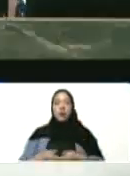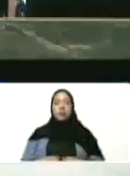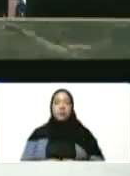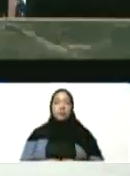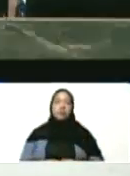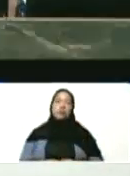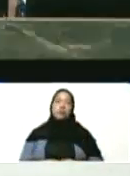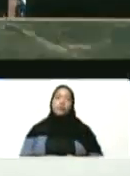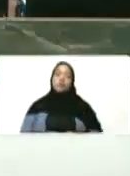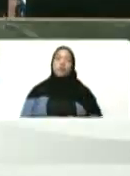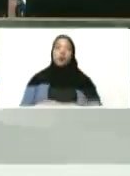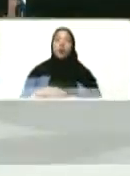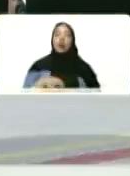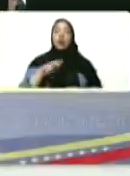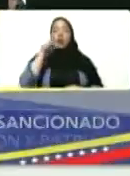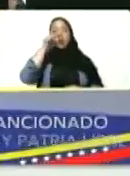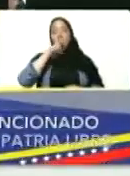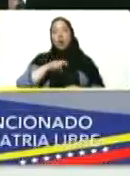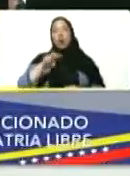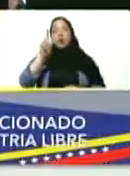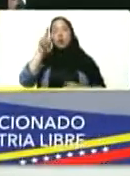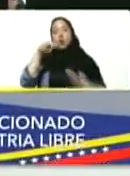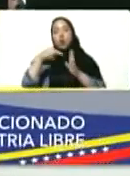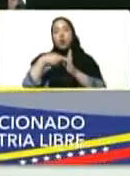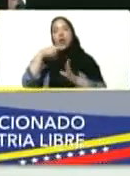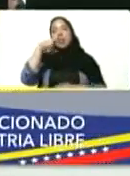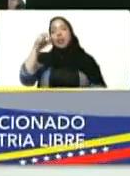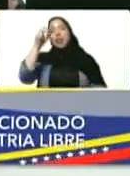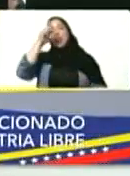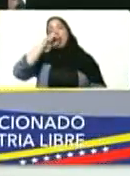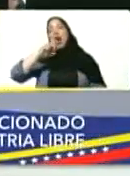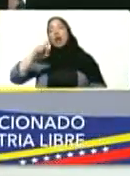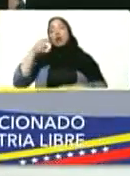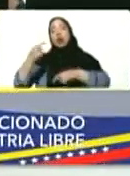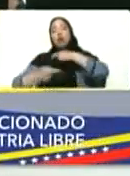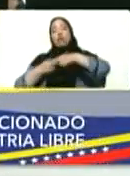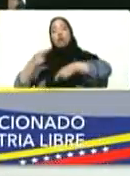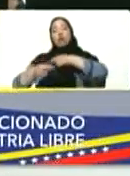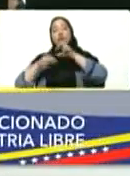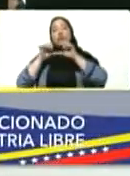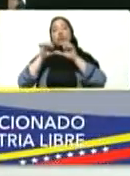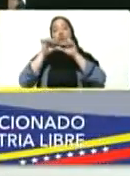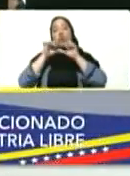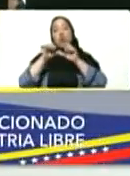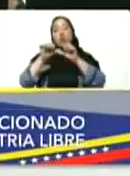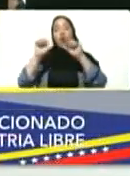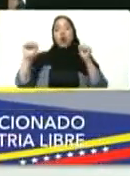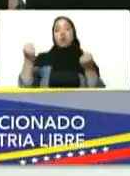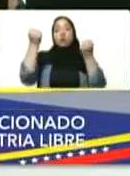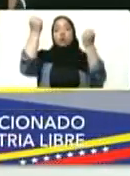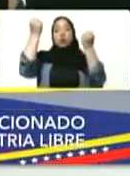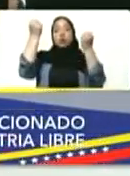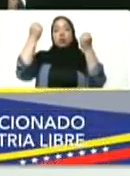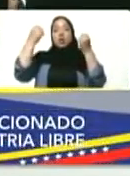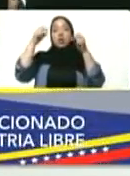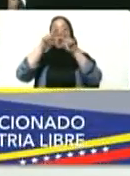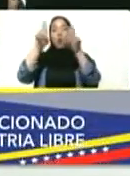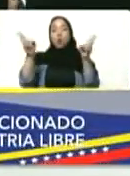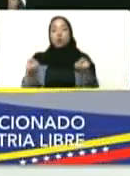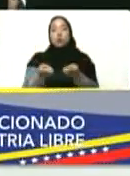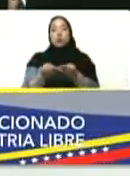¿Ah? Año número 30 de victorias. 30 años consecutivos de victorias de Cuba en la Organización de Naciones Unidas.